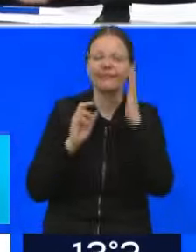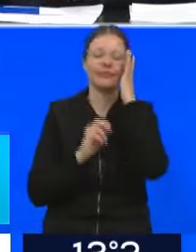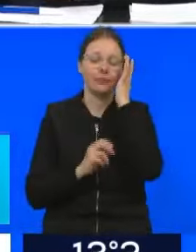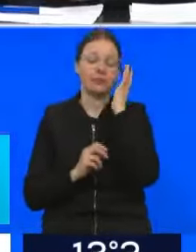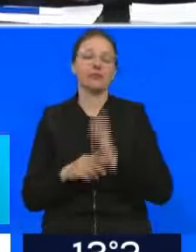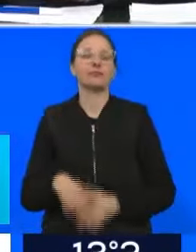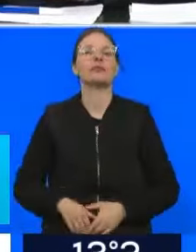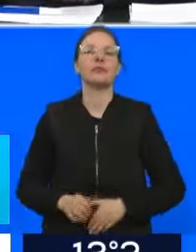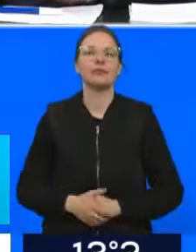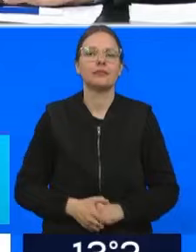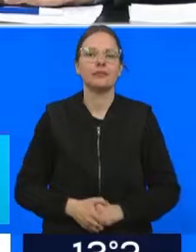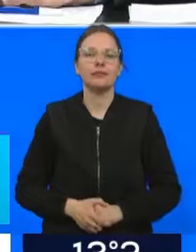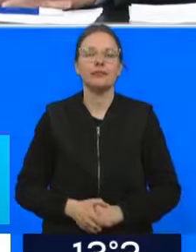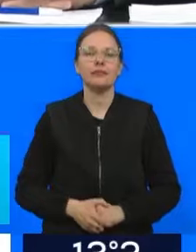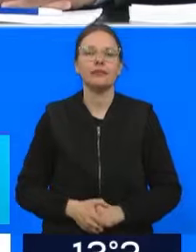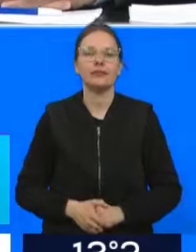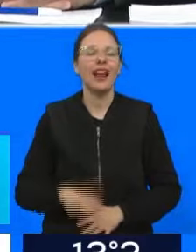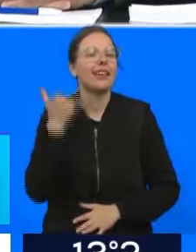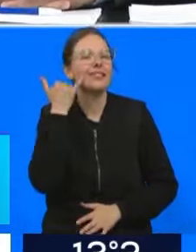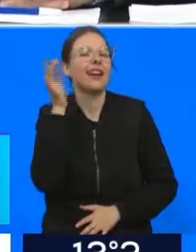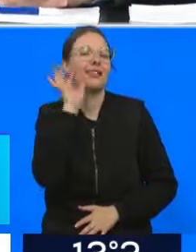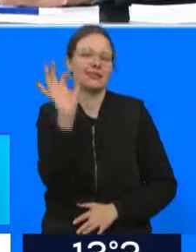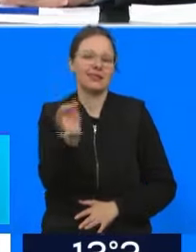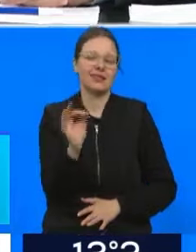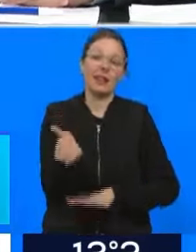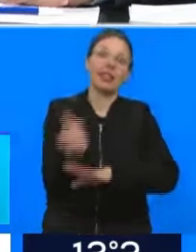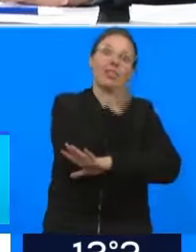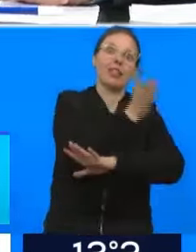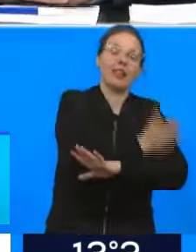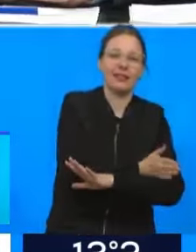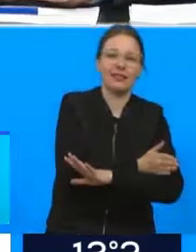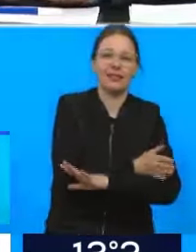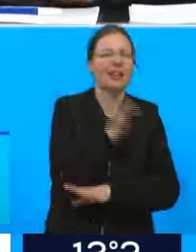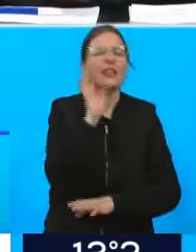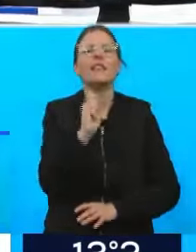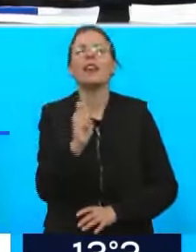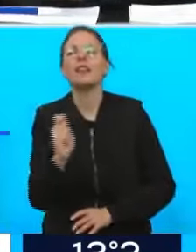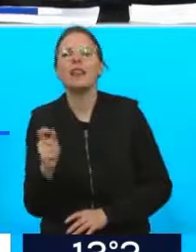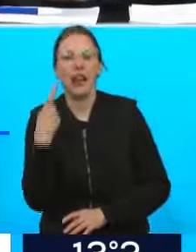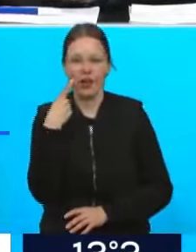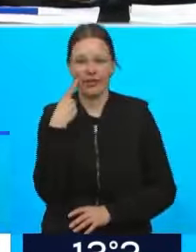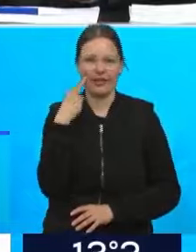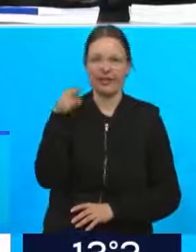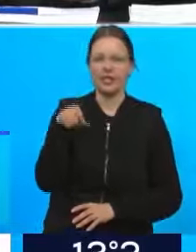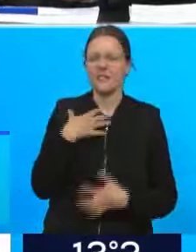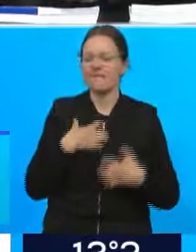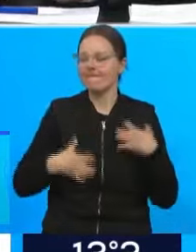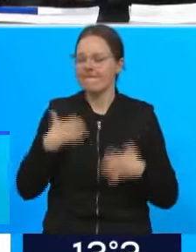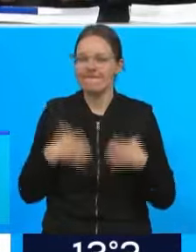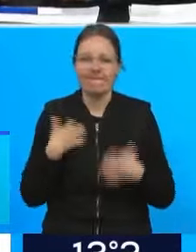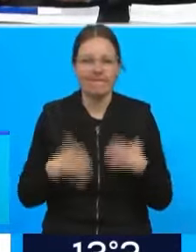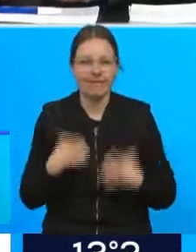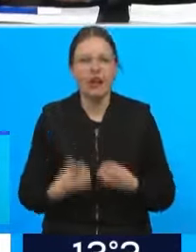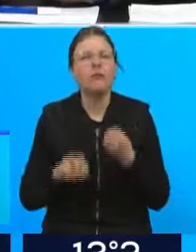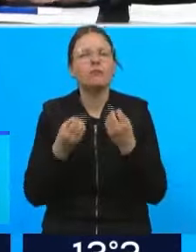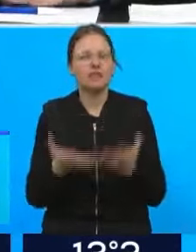gusto, decíamos en el título, porque ya se sabía de antemano, lo sabían los intendentes, que están bastante molestos, propios y